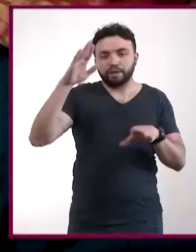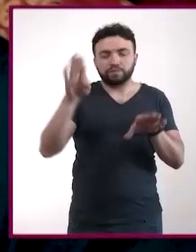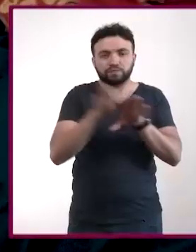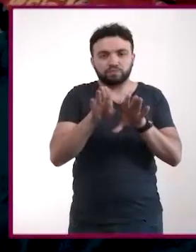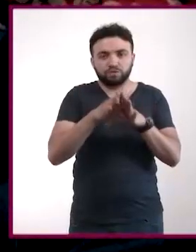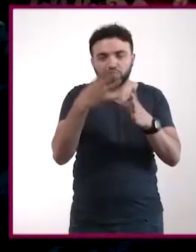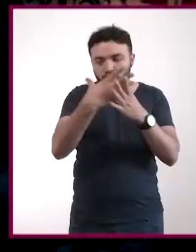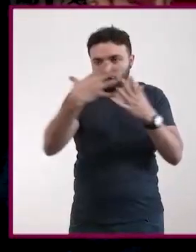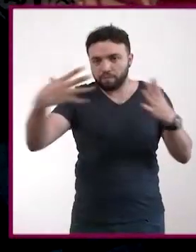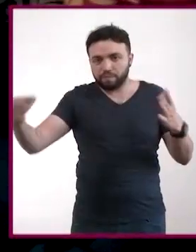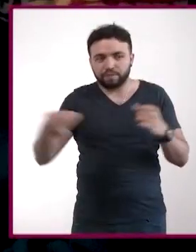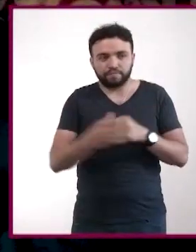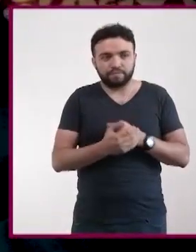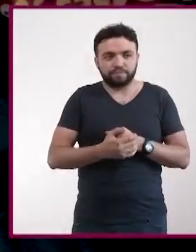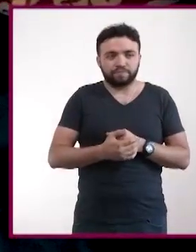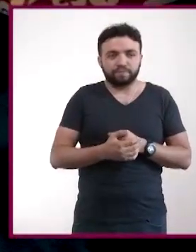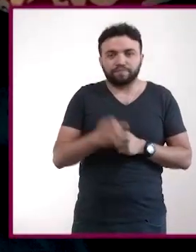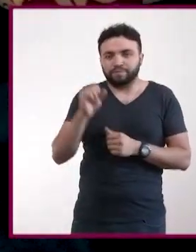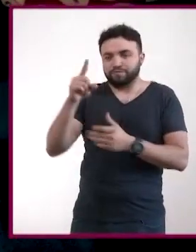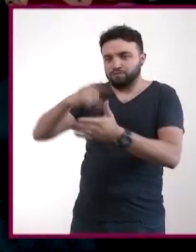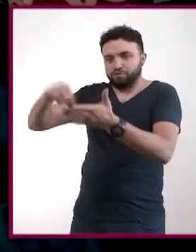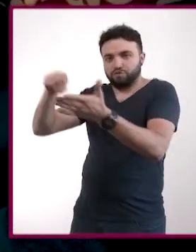¿no?